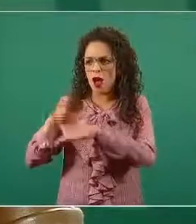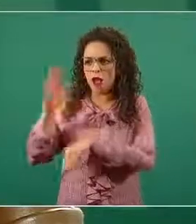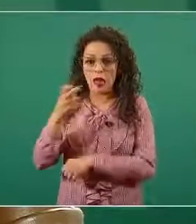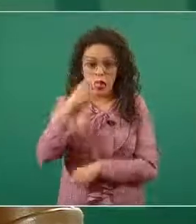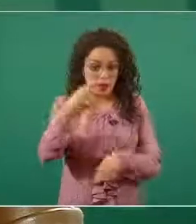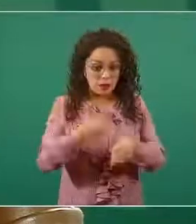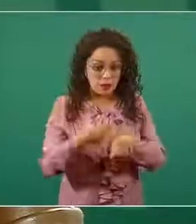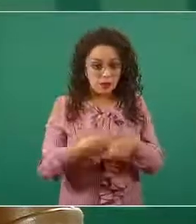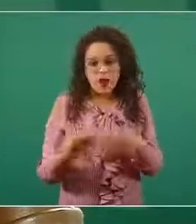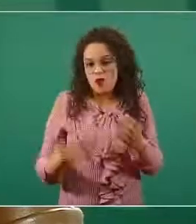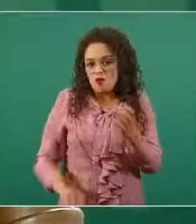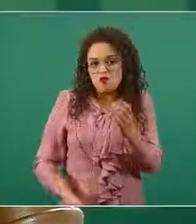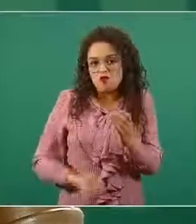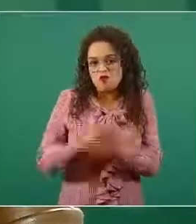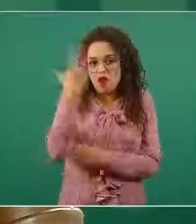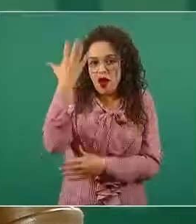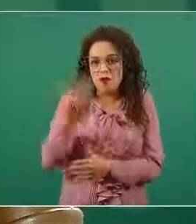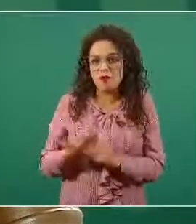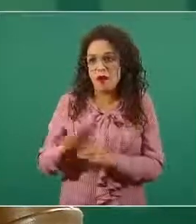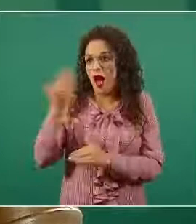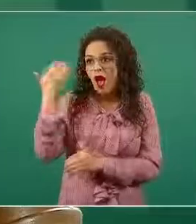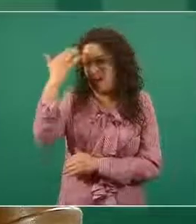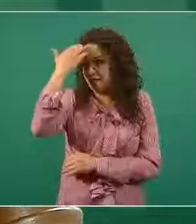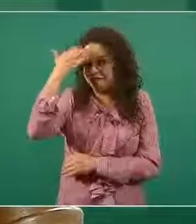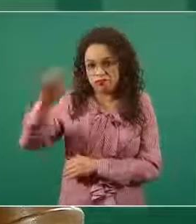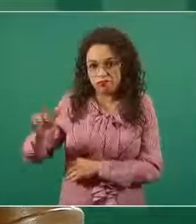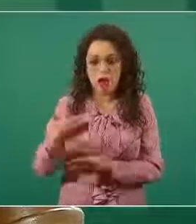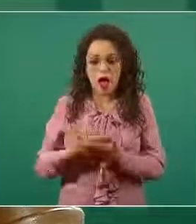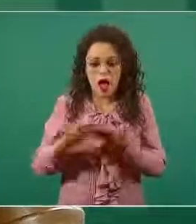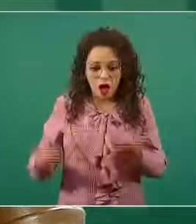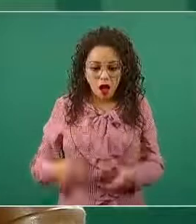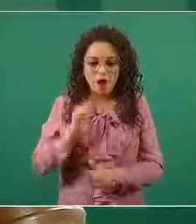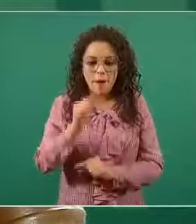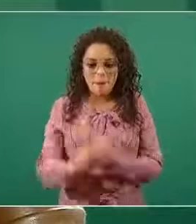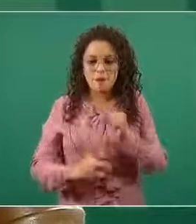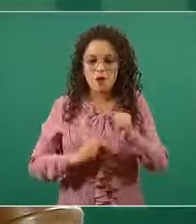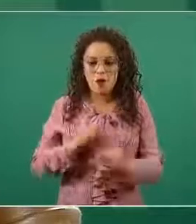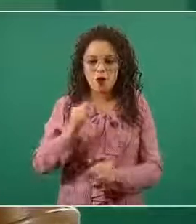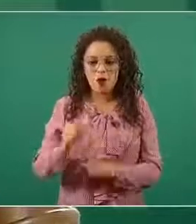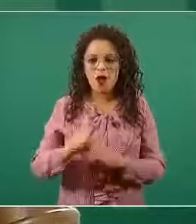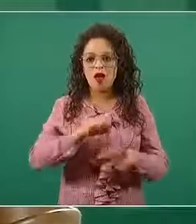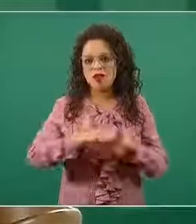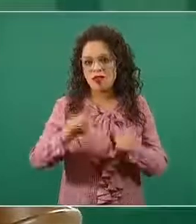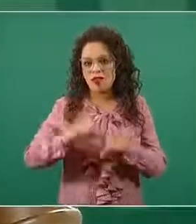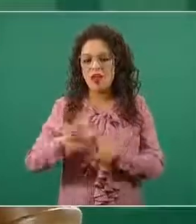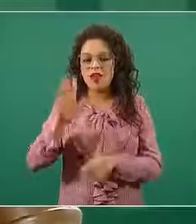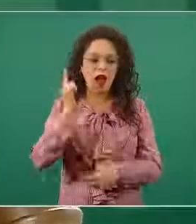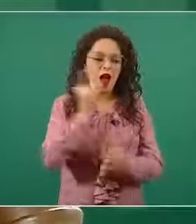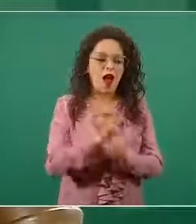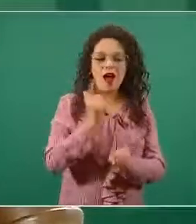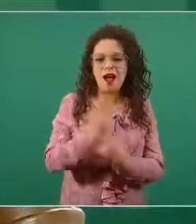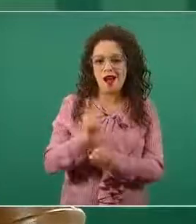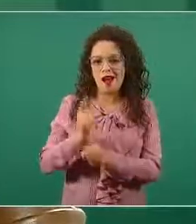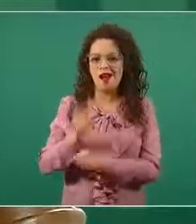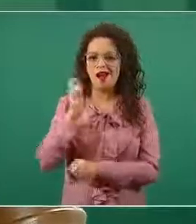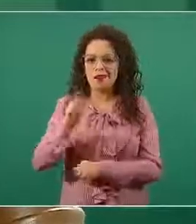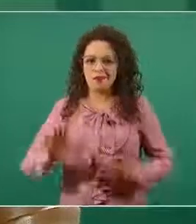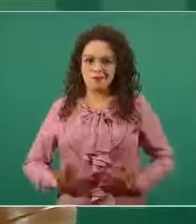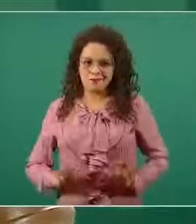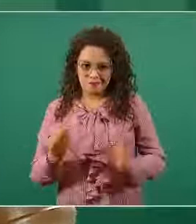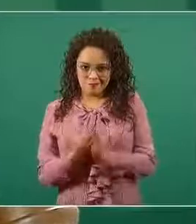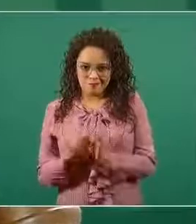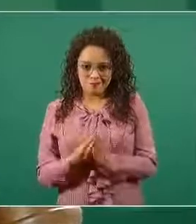nos ha permitido ir conociendo de acuerdo a todas las actividades que se hacen. No quisiera yo dejar pasar el momento para darle un